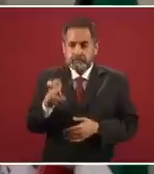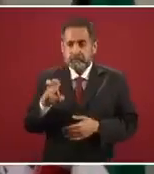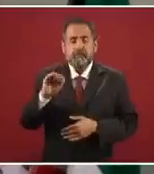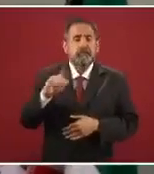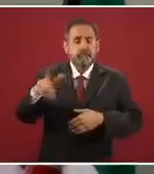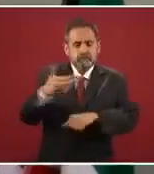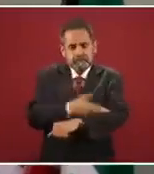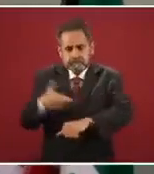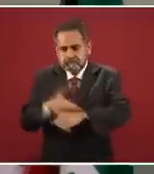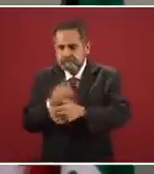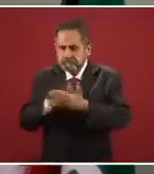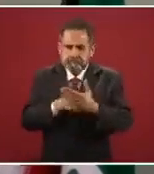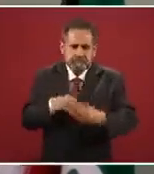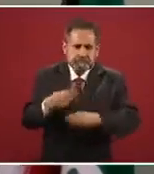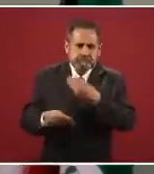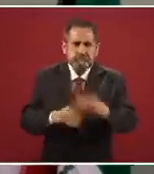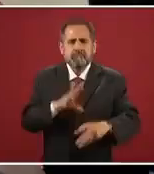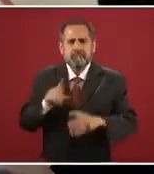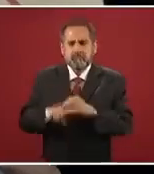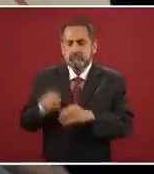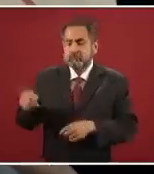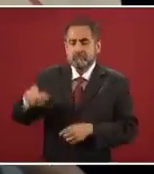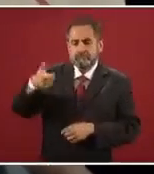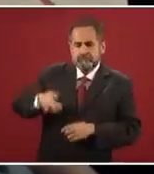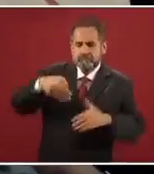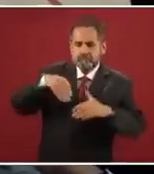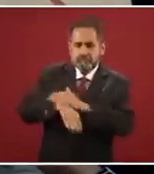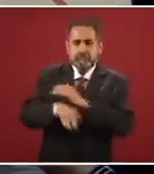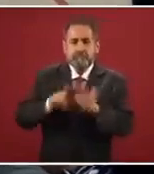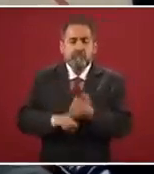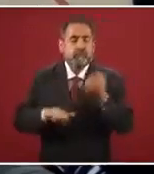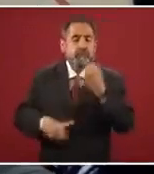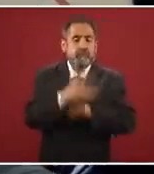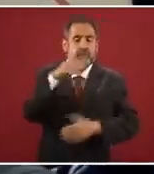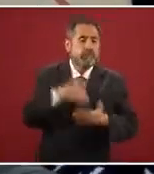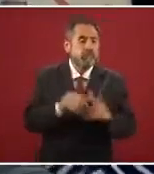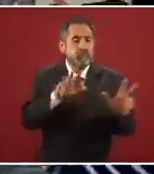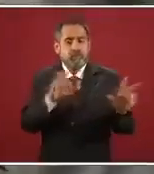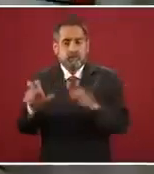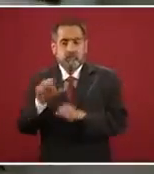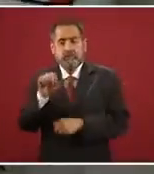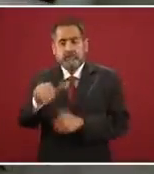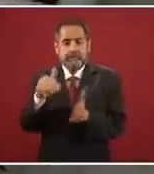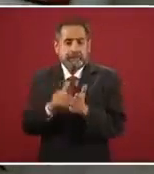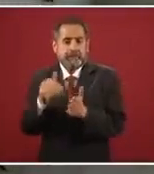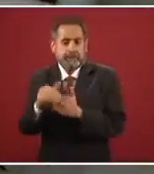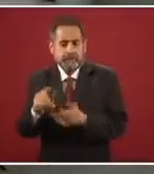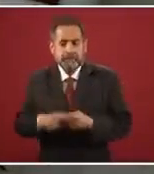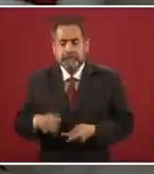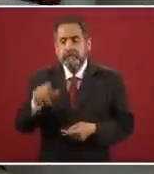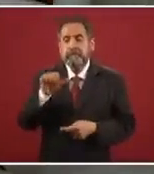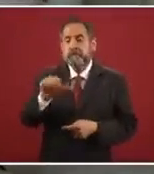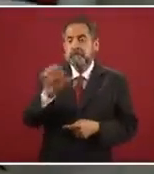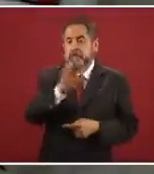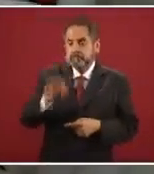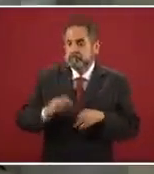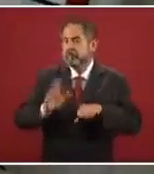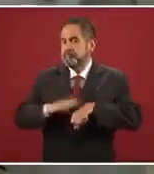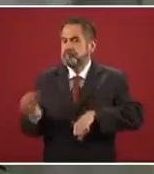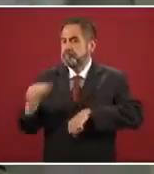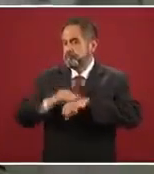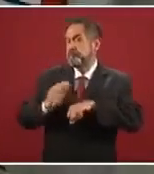7.107.394 acciones, recaudándose por pago de derechos migratorios 12.816 millones de pesos, 16% más de lo